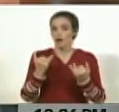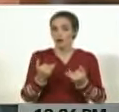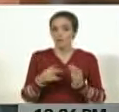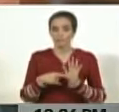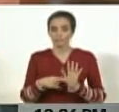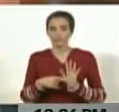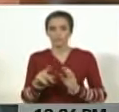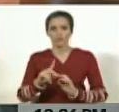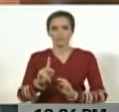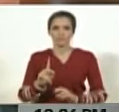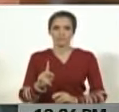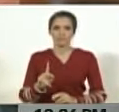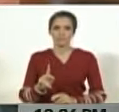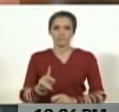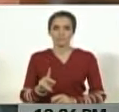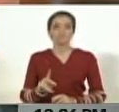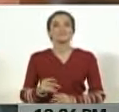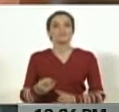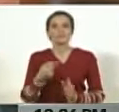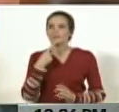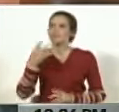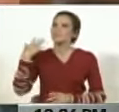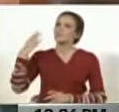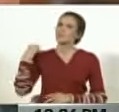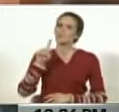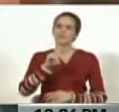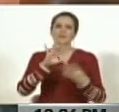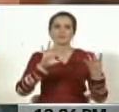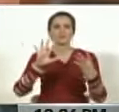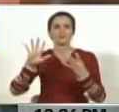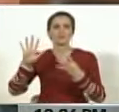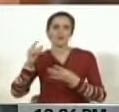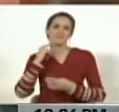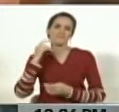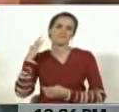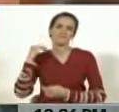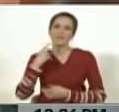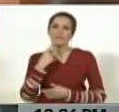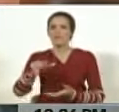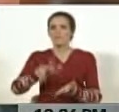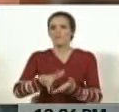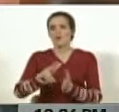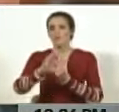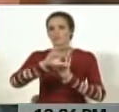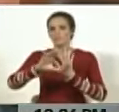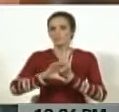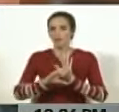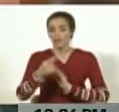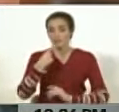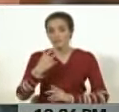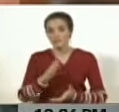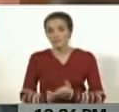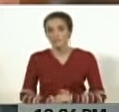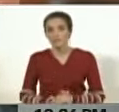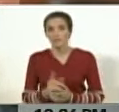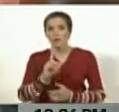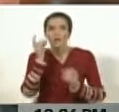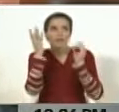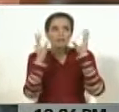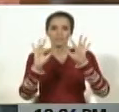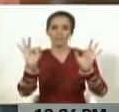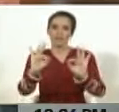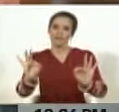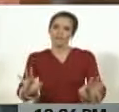No, eso está previsto desde 1999, cuando se aprobó la Constitución. No se está inventando